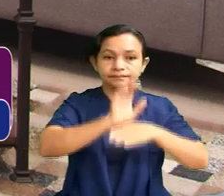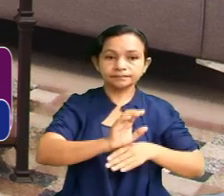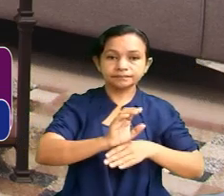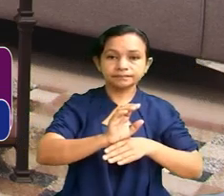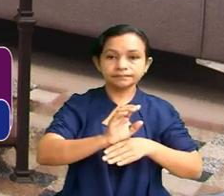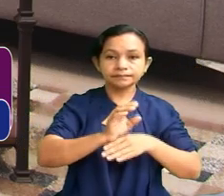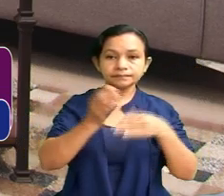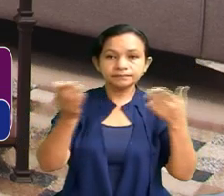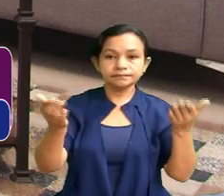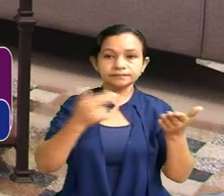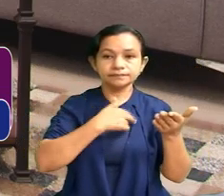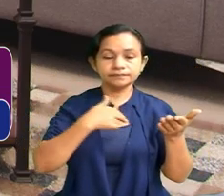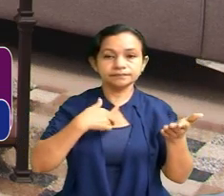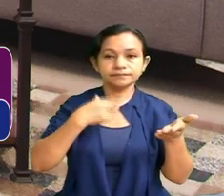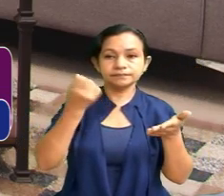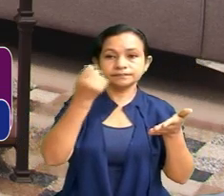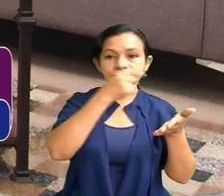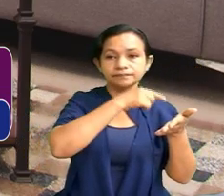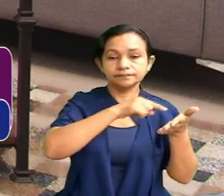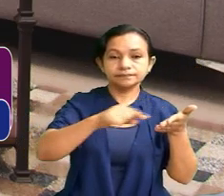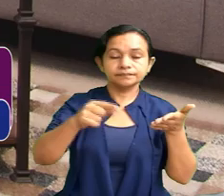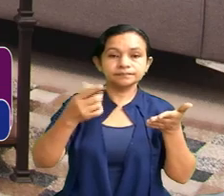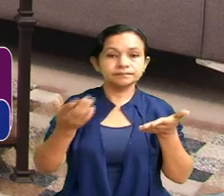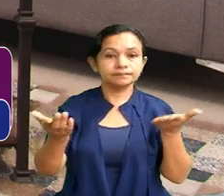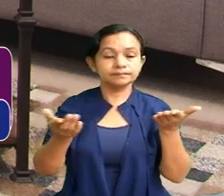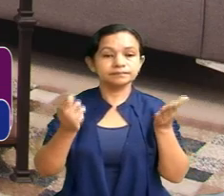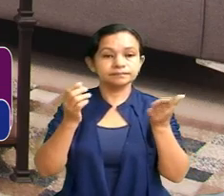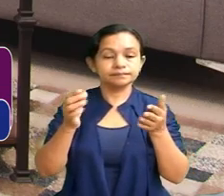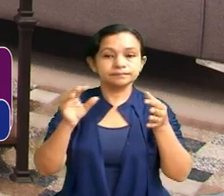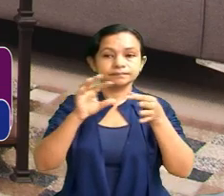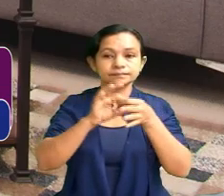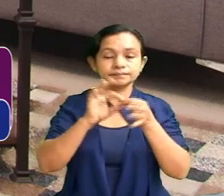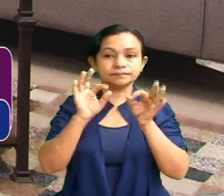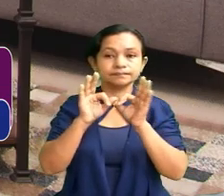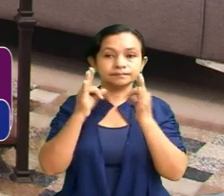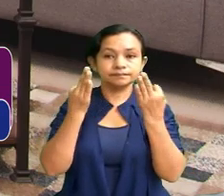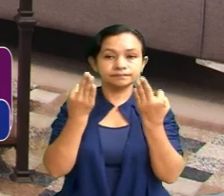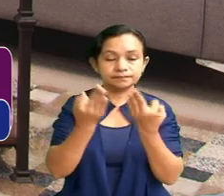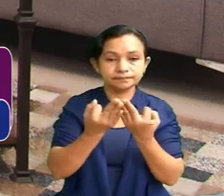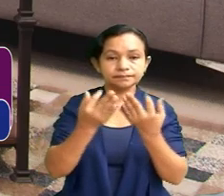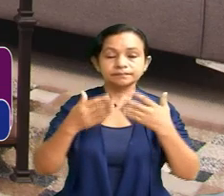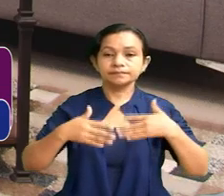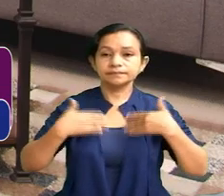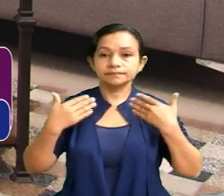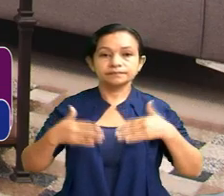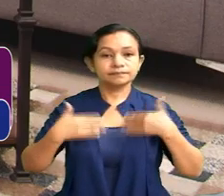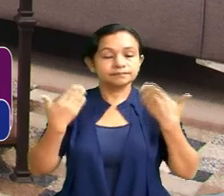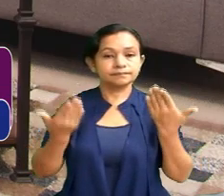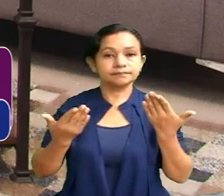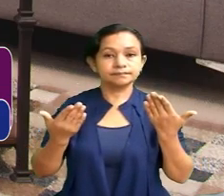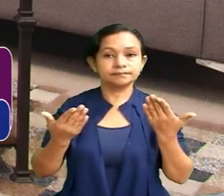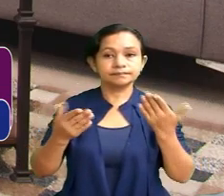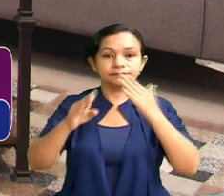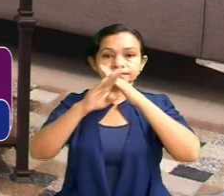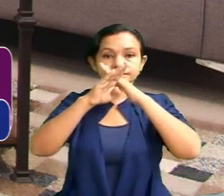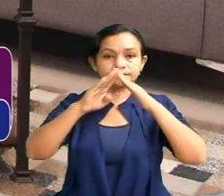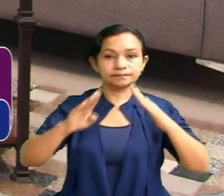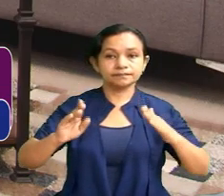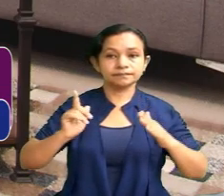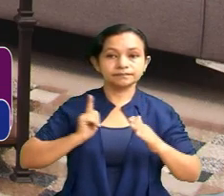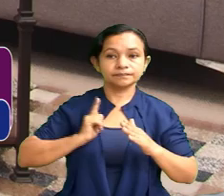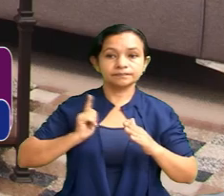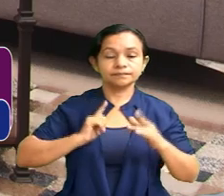sin duda sin duda es una semana que sirve para juntarnos en familia para disfrutar para aprovechar la paz que tenemos